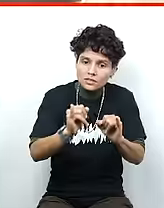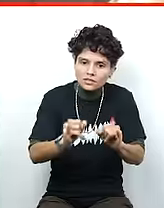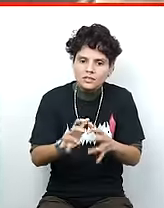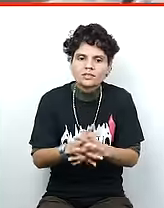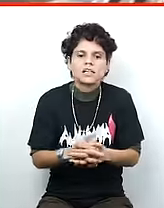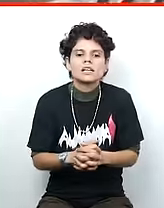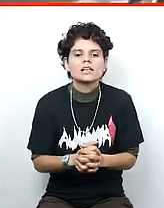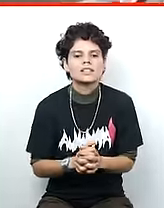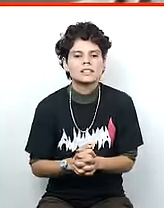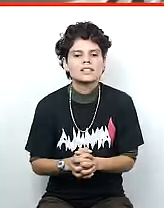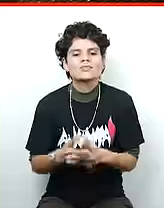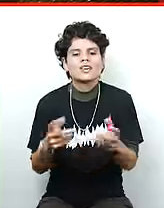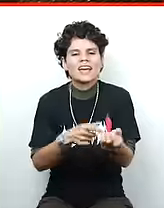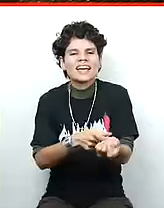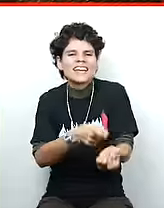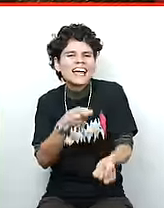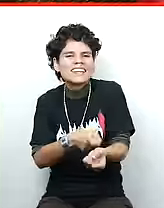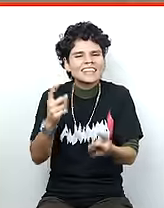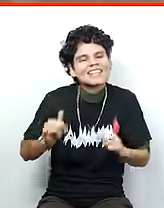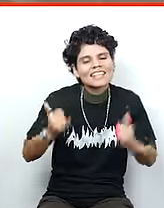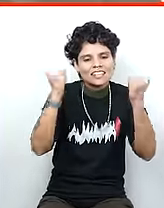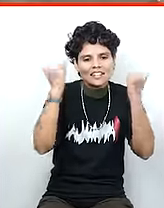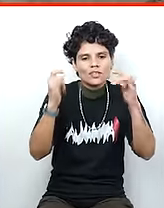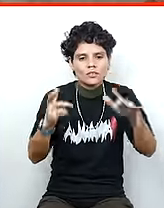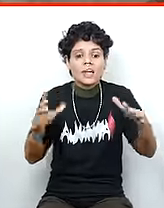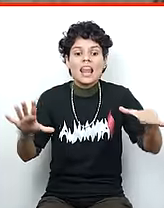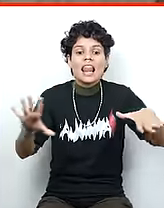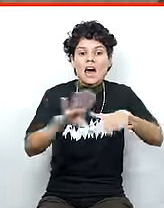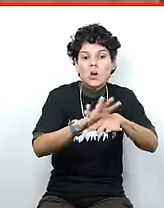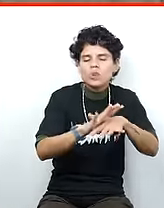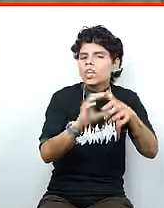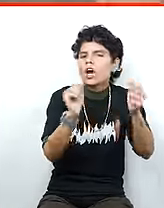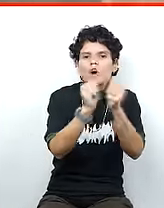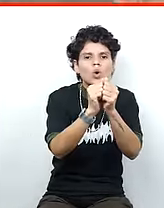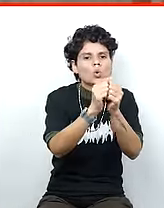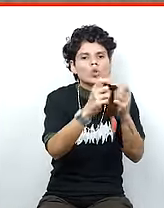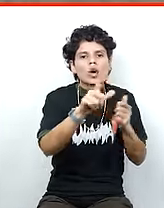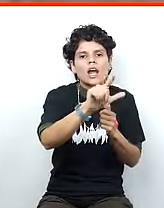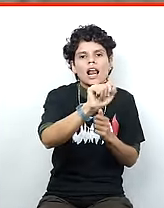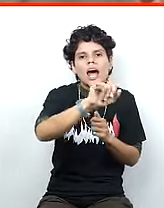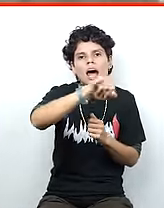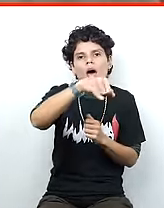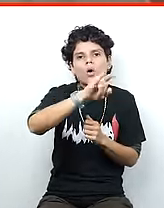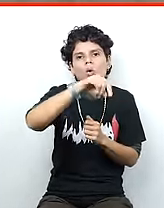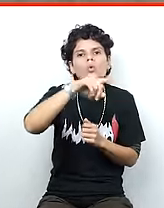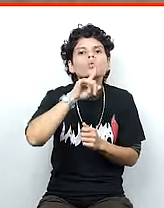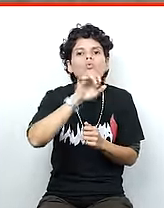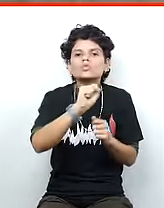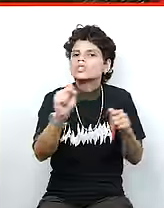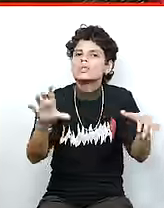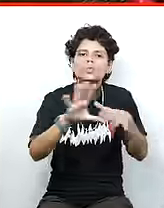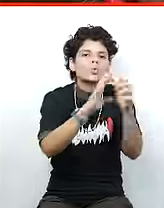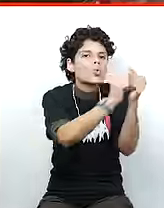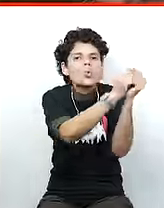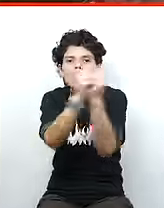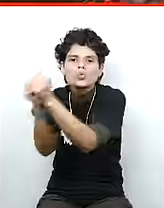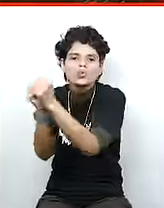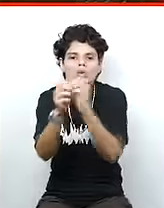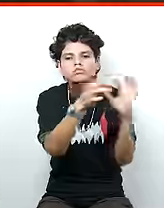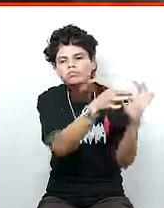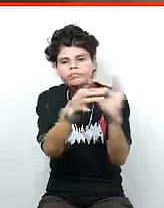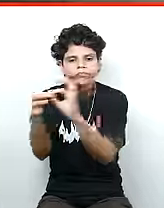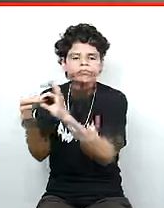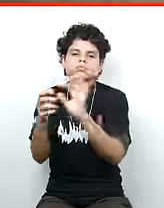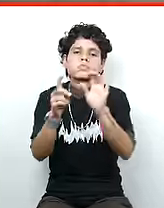la video. Voy a usarla, la voy a usar. No es gran cosa, pero elástica es chora. La junta se escribe junto, código La Junta, todo junto. No lo escribas separado. La. No sea hueón.